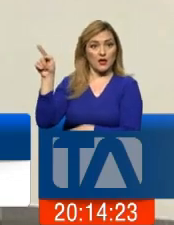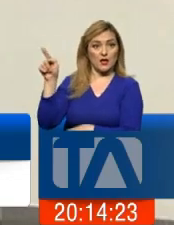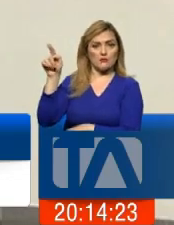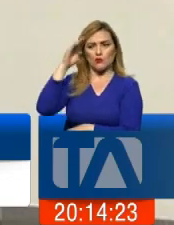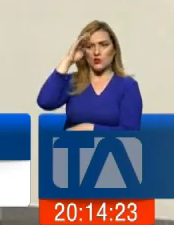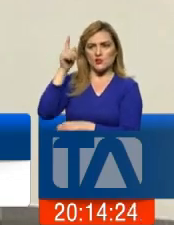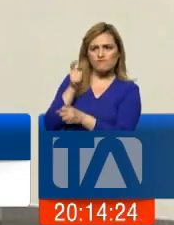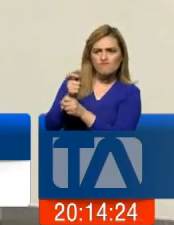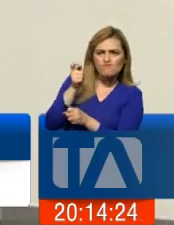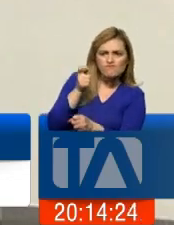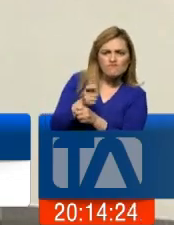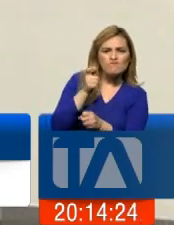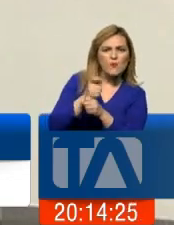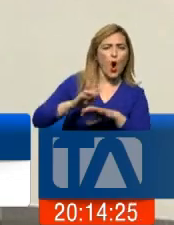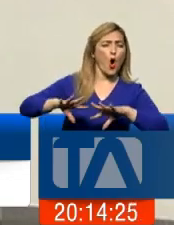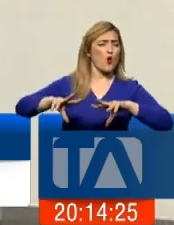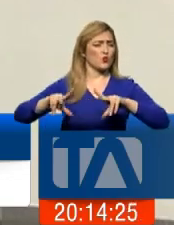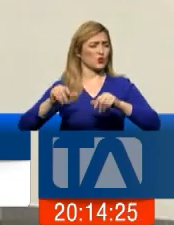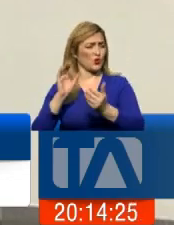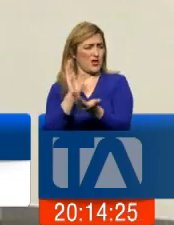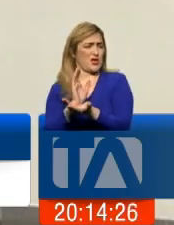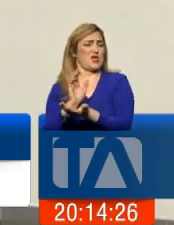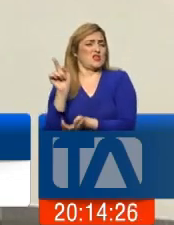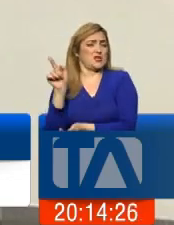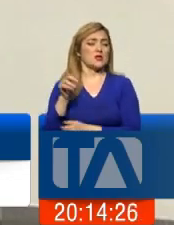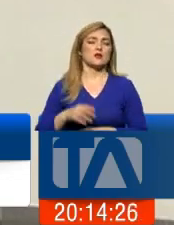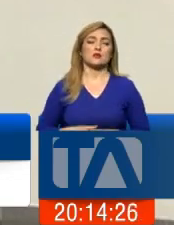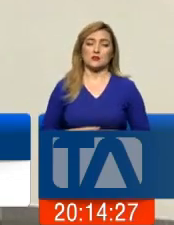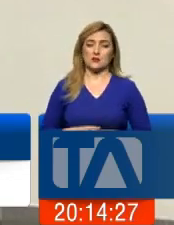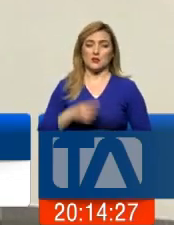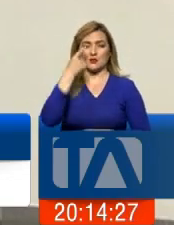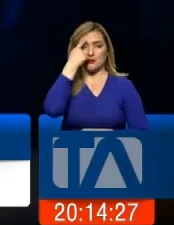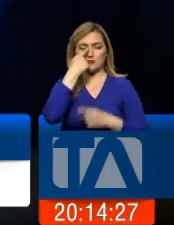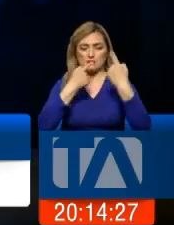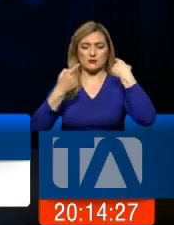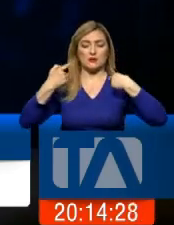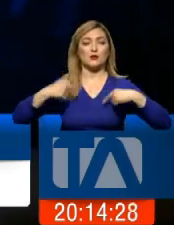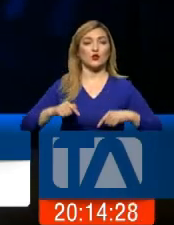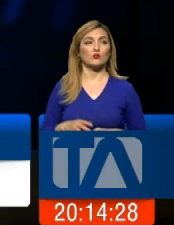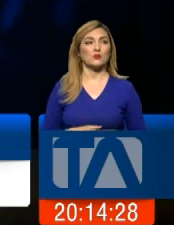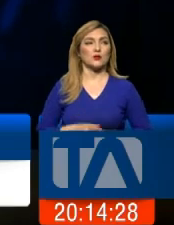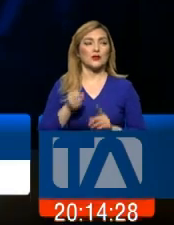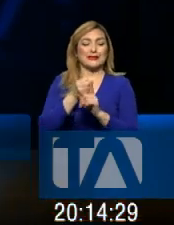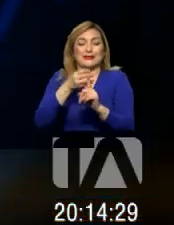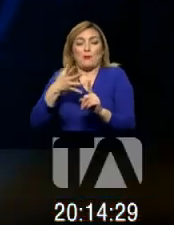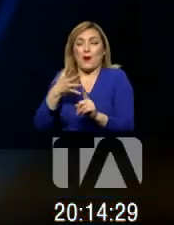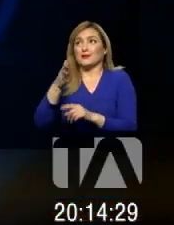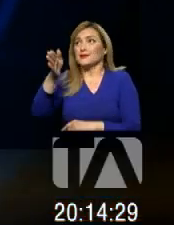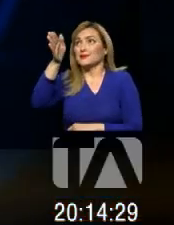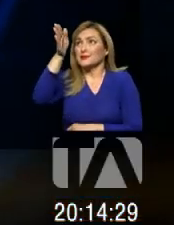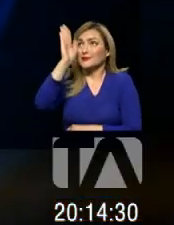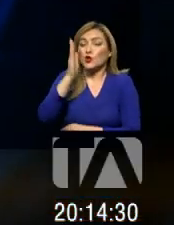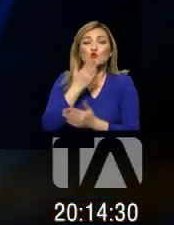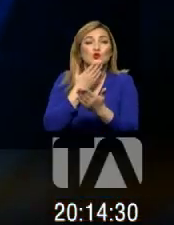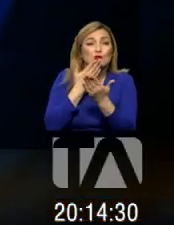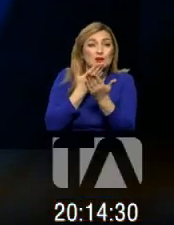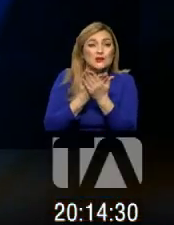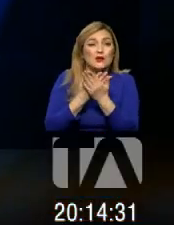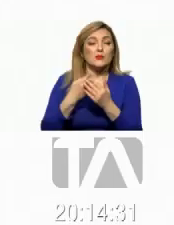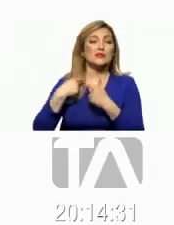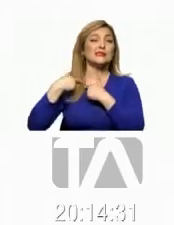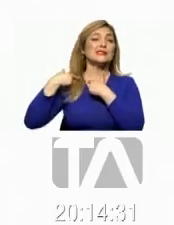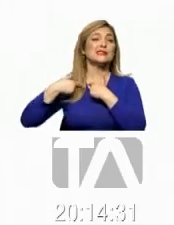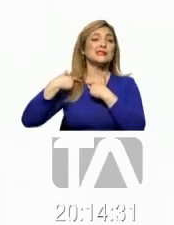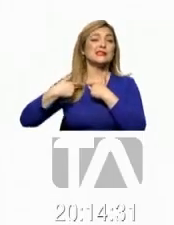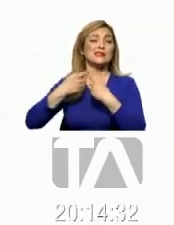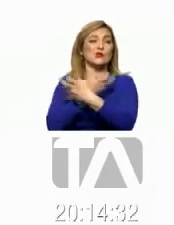buscado por la policía por los casos de corrupción en el IES, se encuentra herido. Estoy impactada, gracias a Dios, solo tengo la clavícula